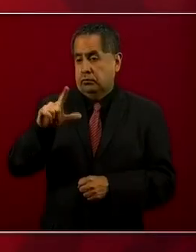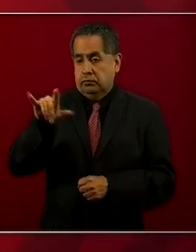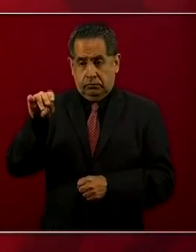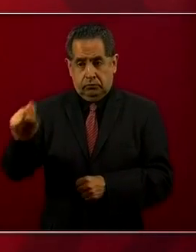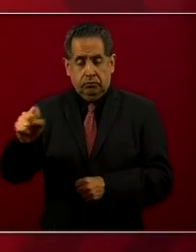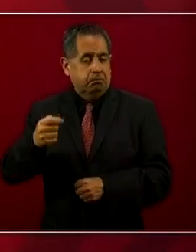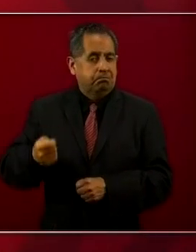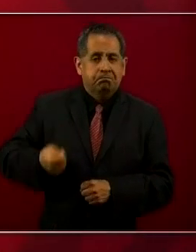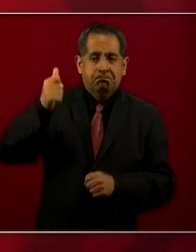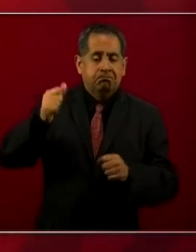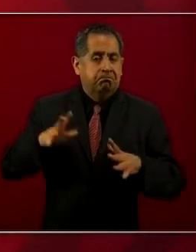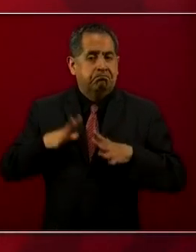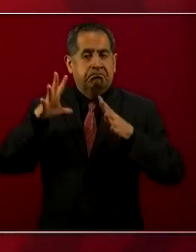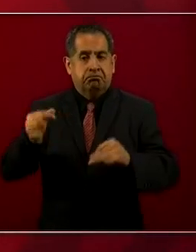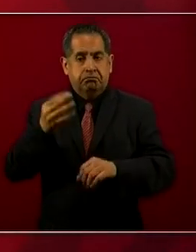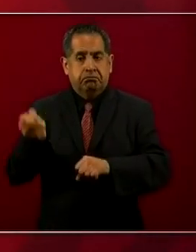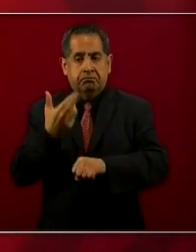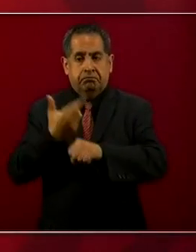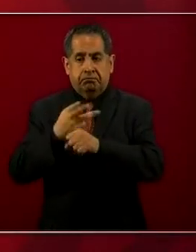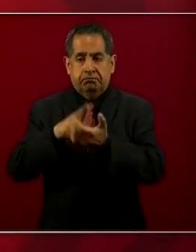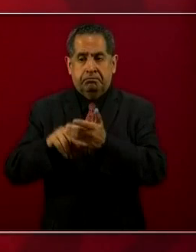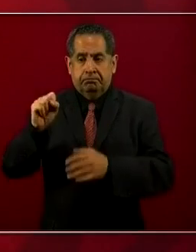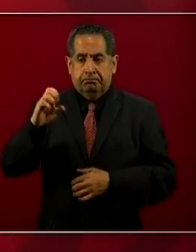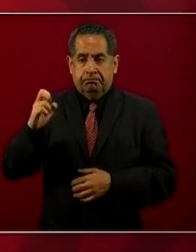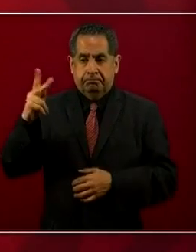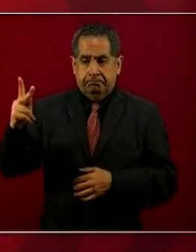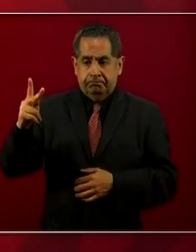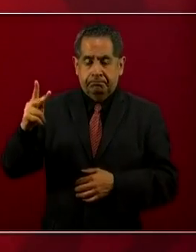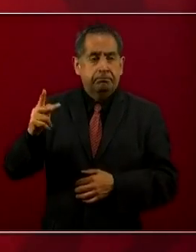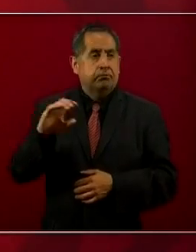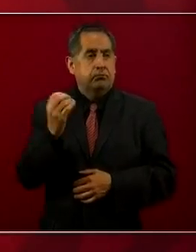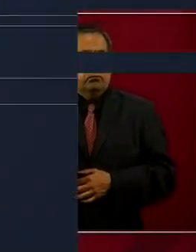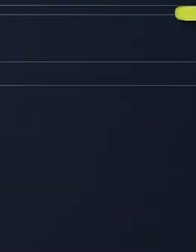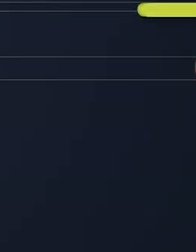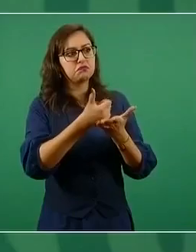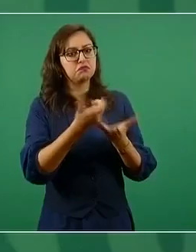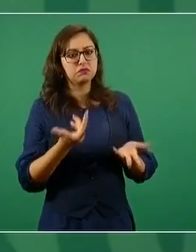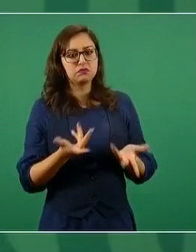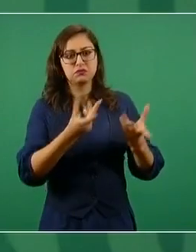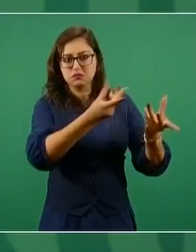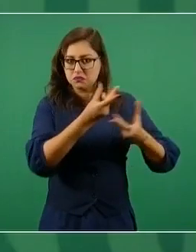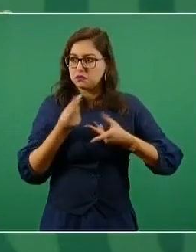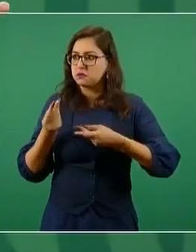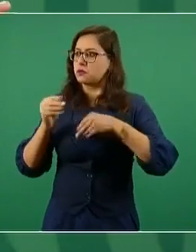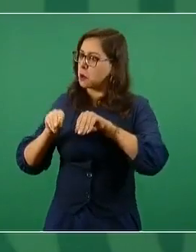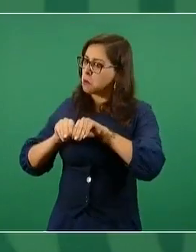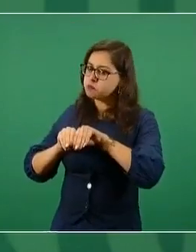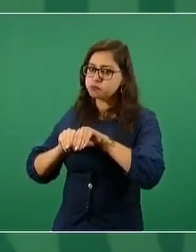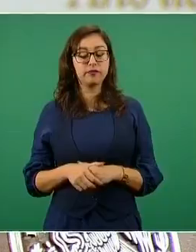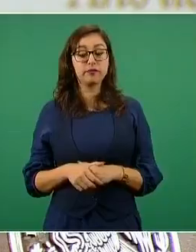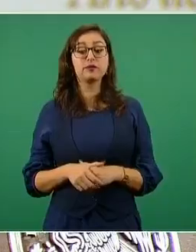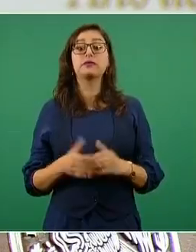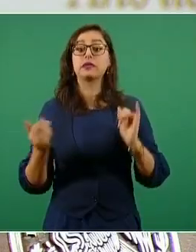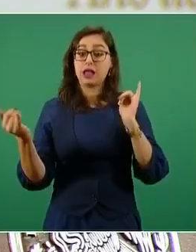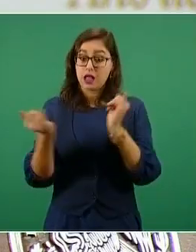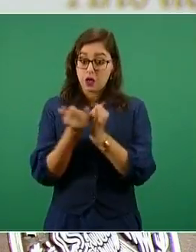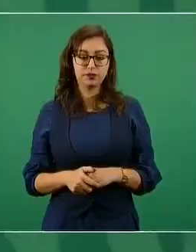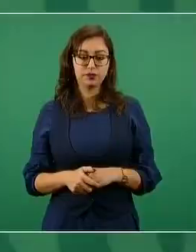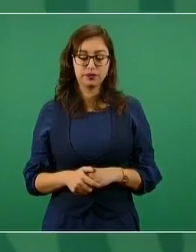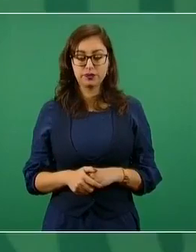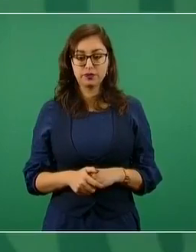Privados por su participación para tratar esta difícil situación. Los hospitales privados, lo